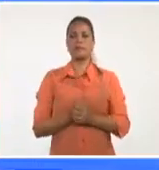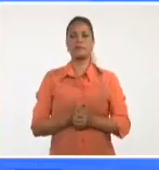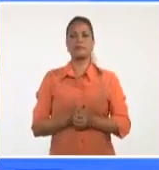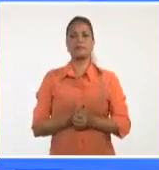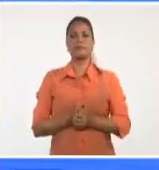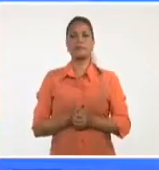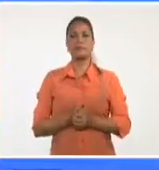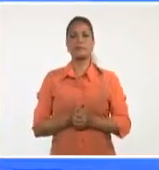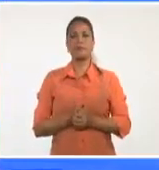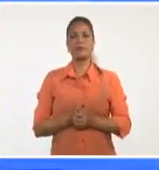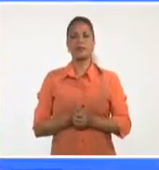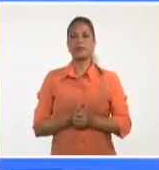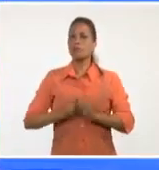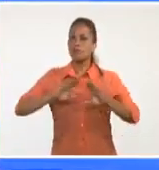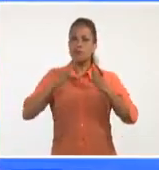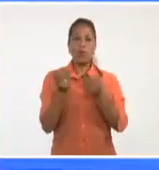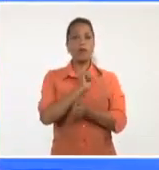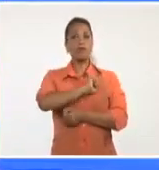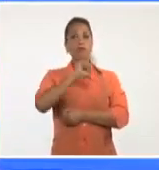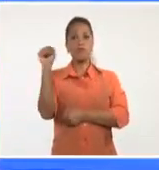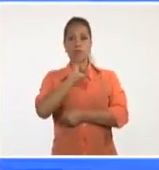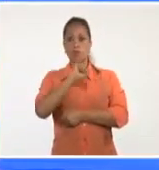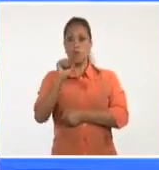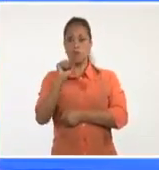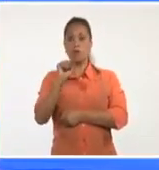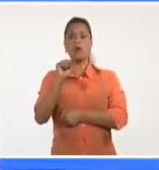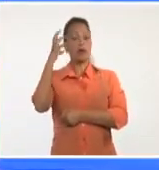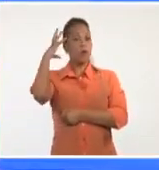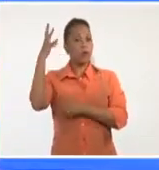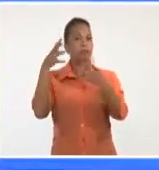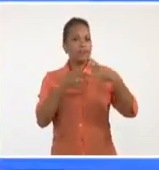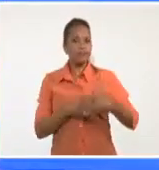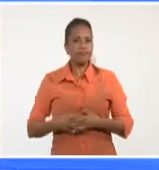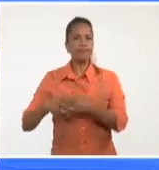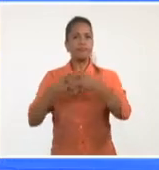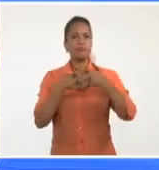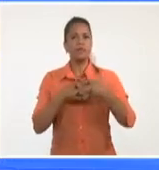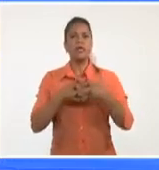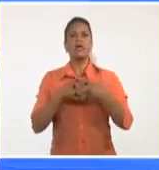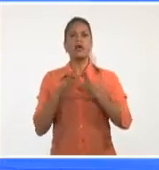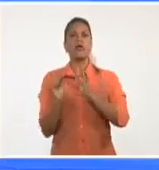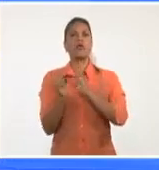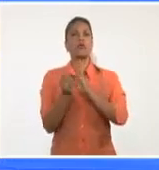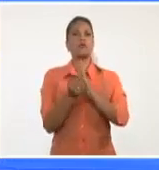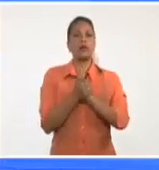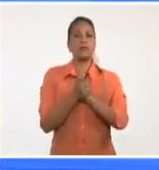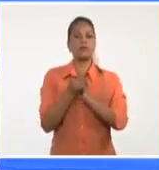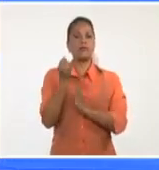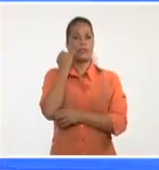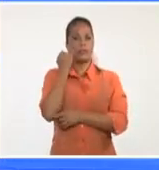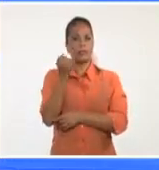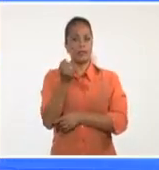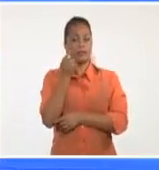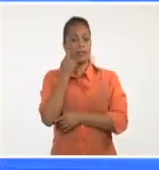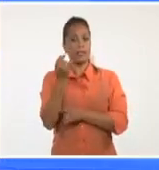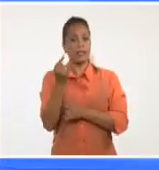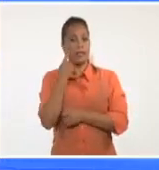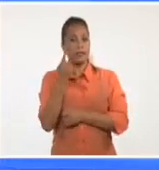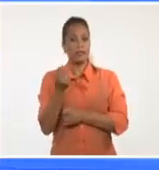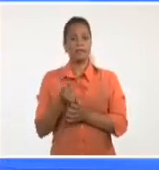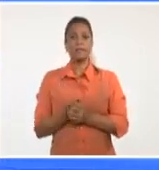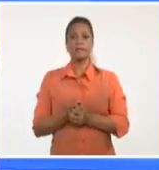esos innegables logros, el gobierno de los Estados Unidos, ocultando deliberadamente sus intereses hegemónicos